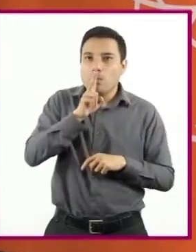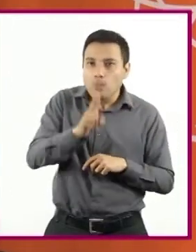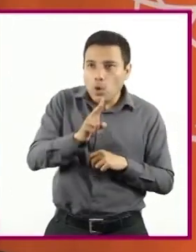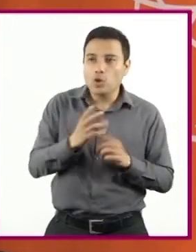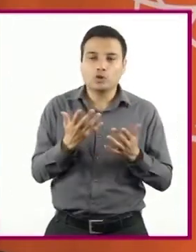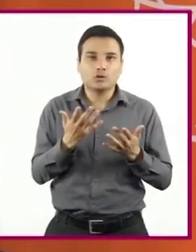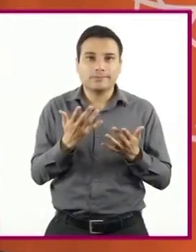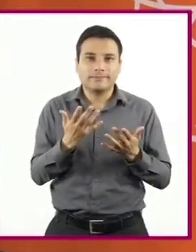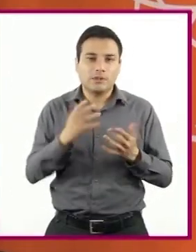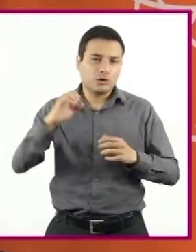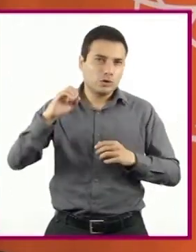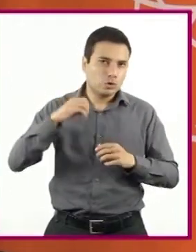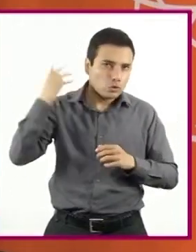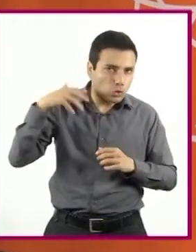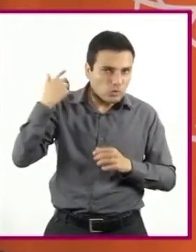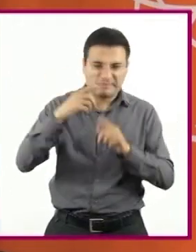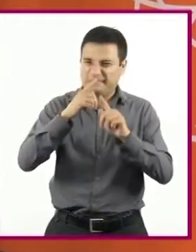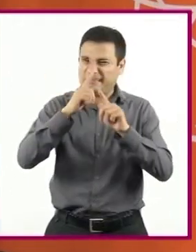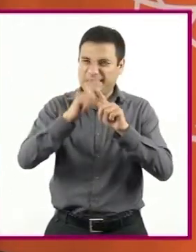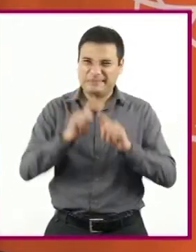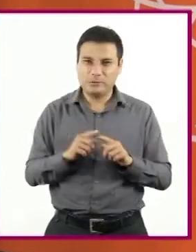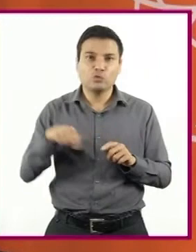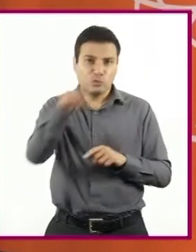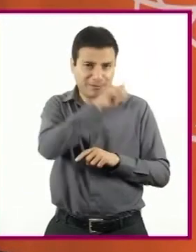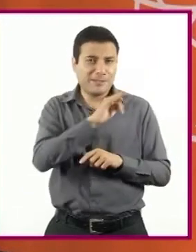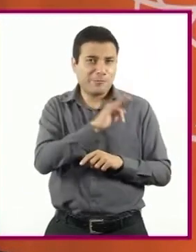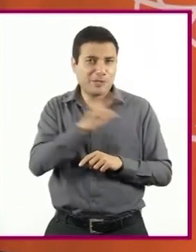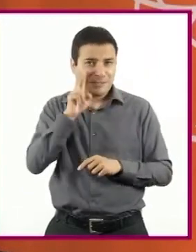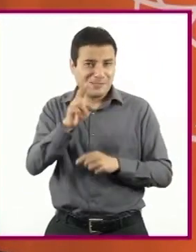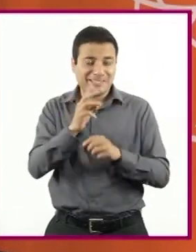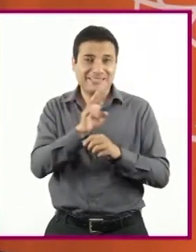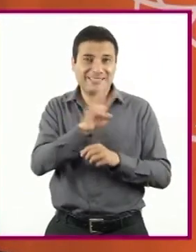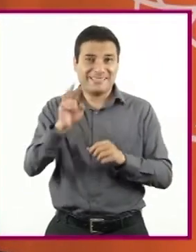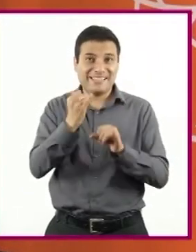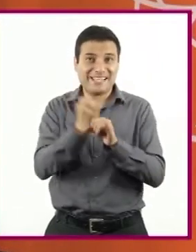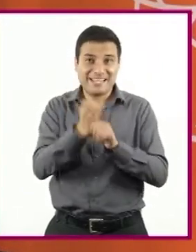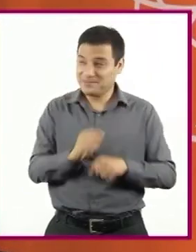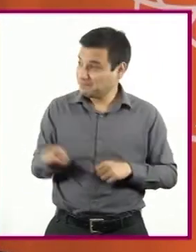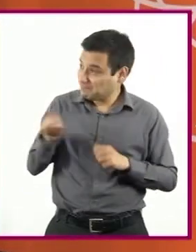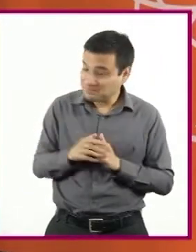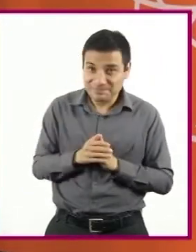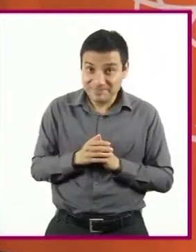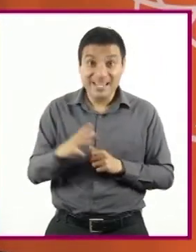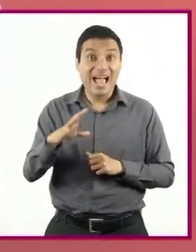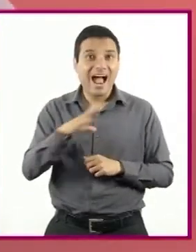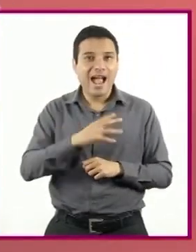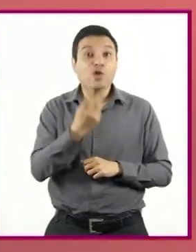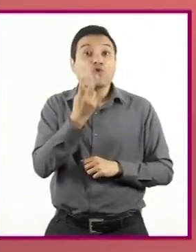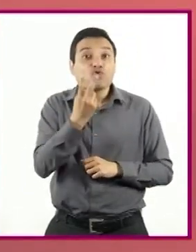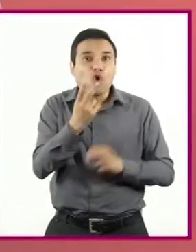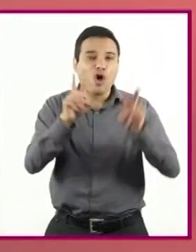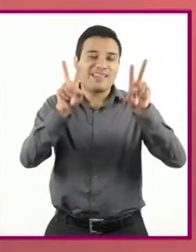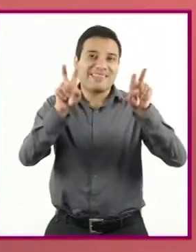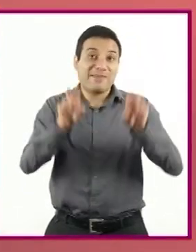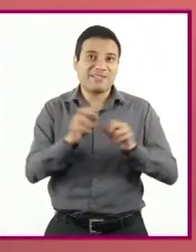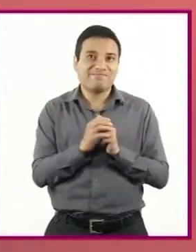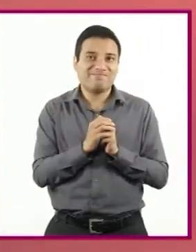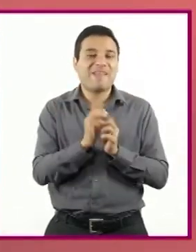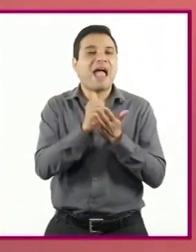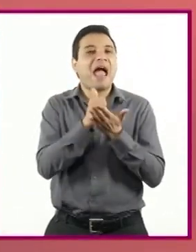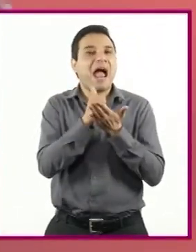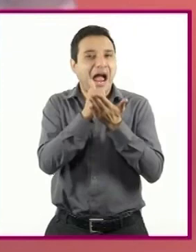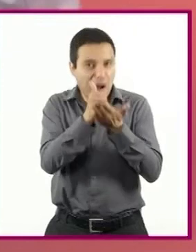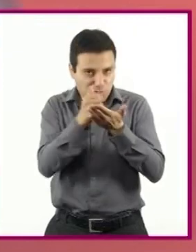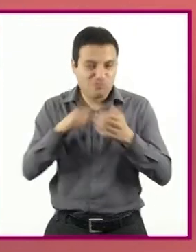y muchos más. Les recomiendo que consulten su página en internet, porque cuenta con 2 secciones que serán de gran ayuda